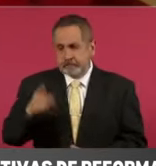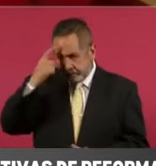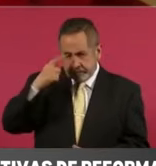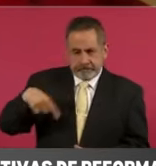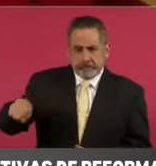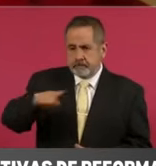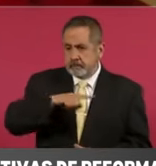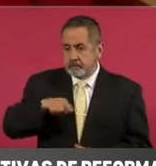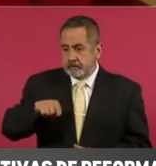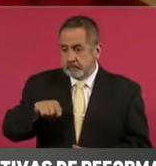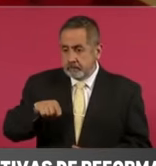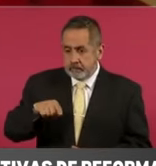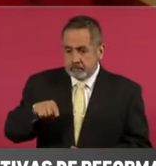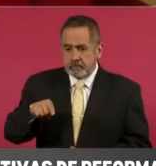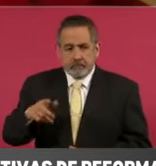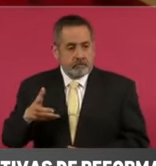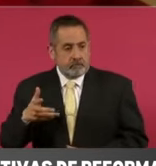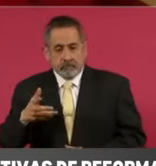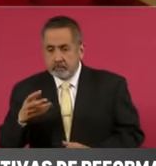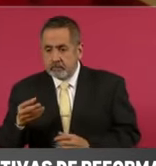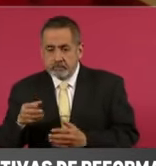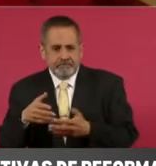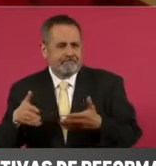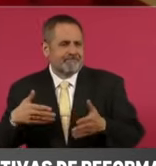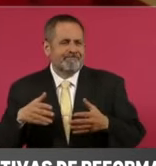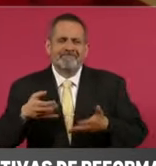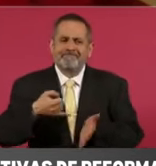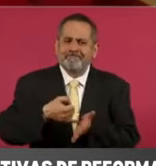coman los que nos dan de comer.